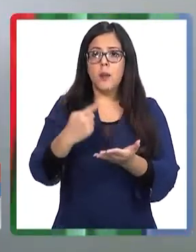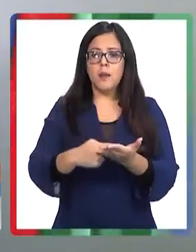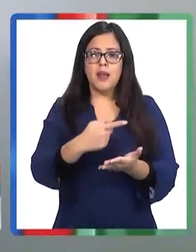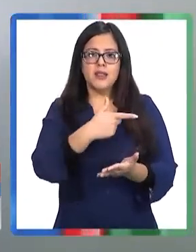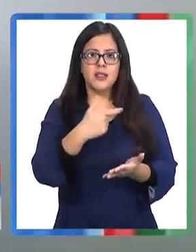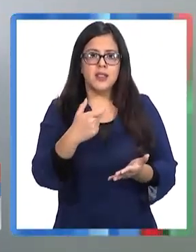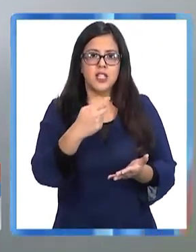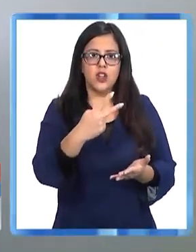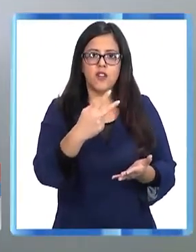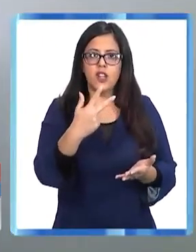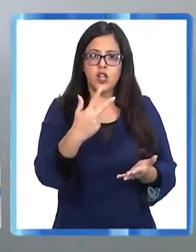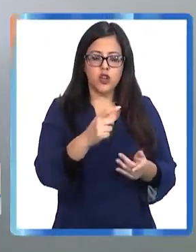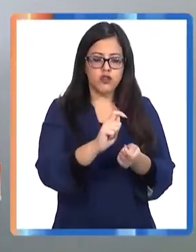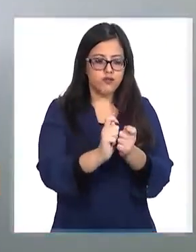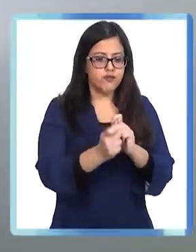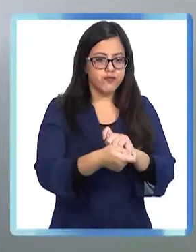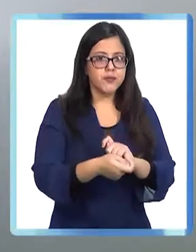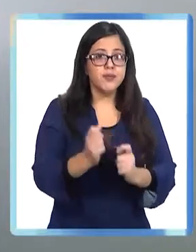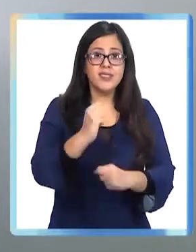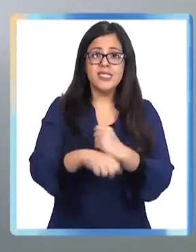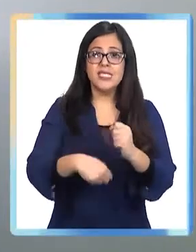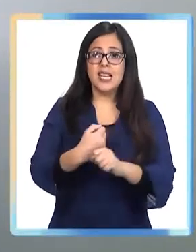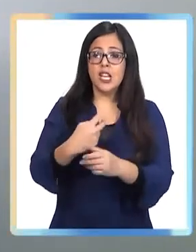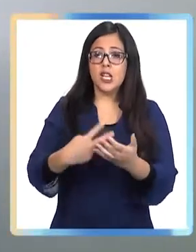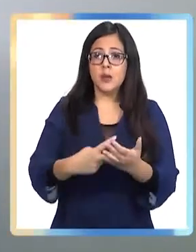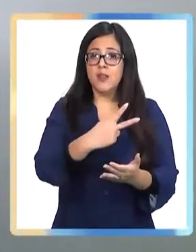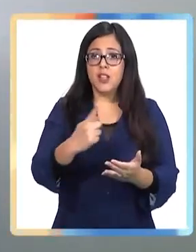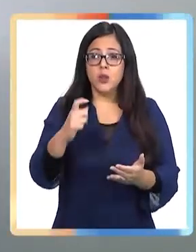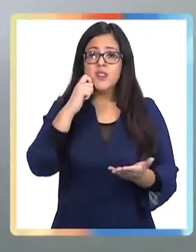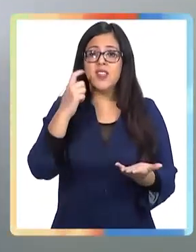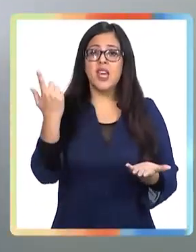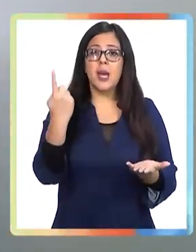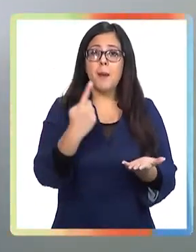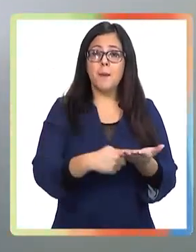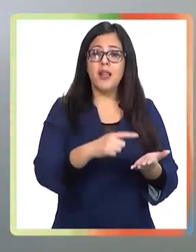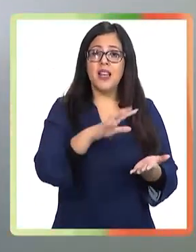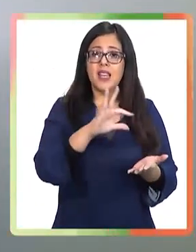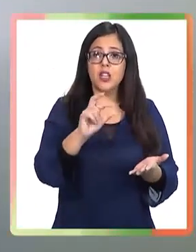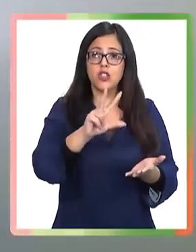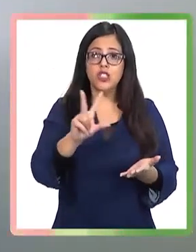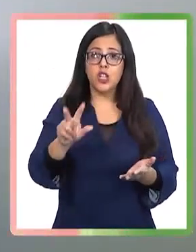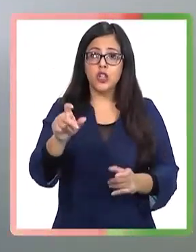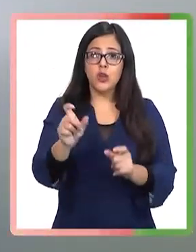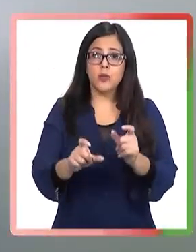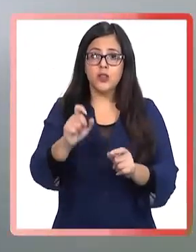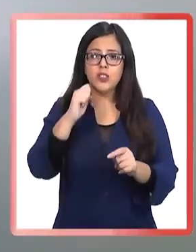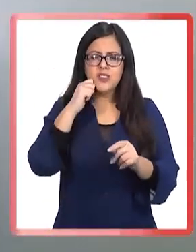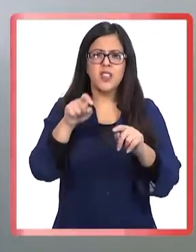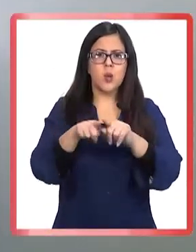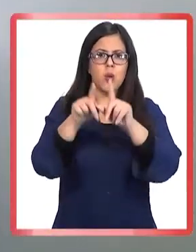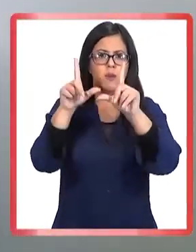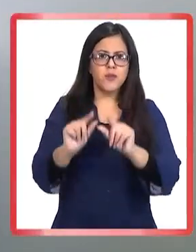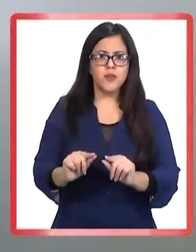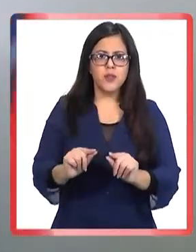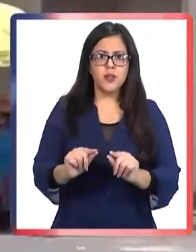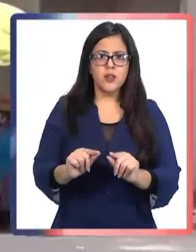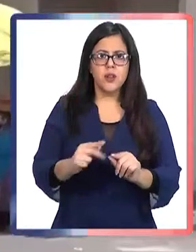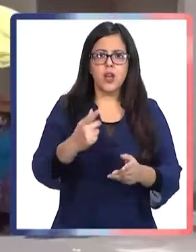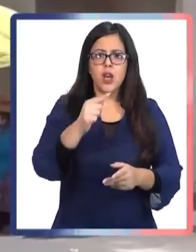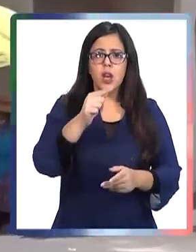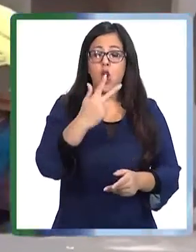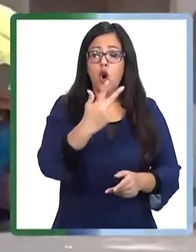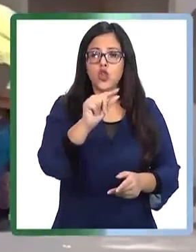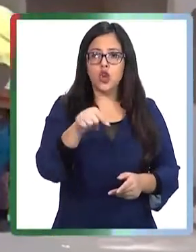a 1.728, y ya en el año 2021 llevamos 1.588 habitantes, hubo claramente una disminución del